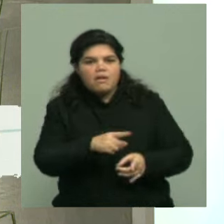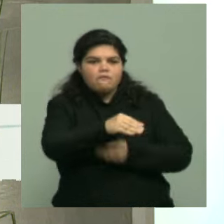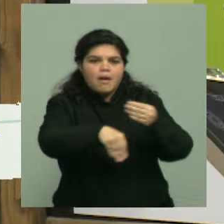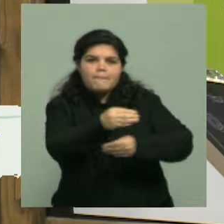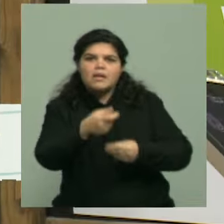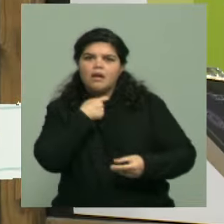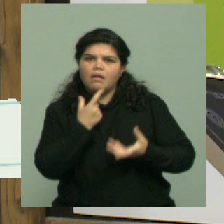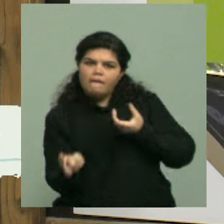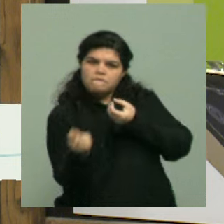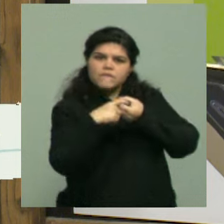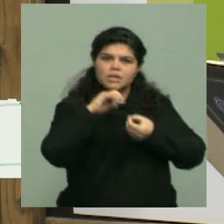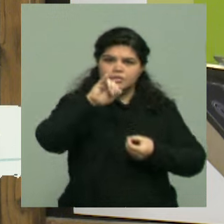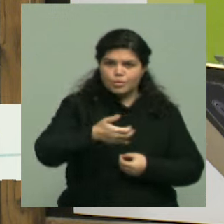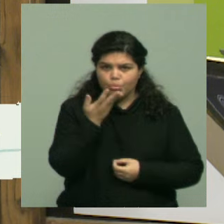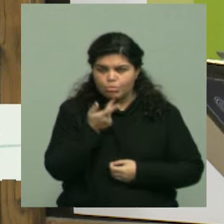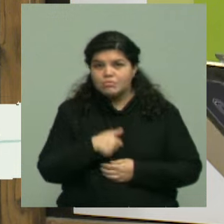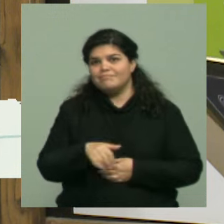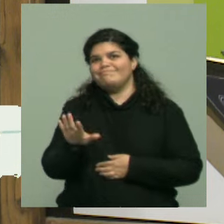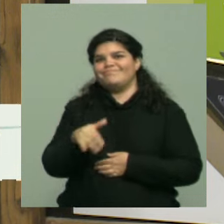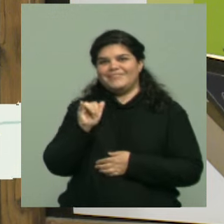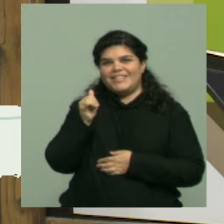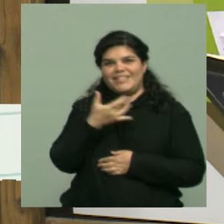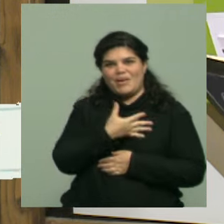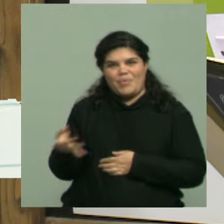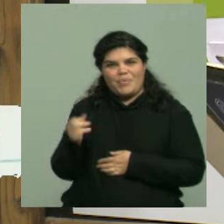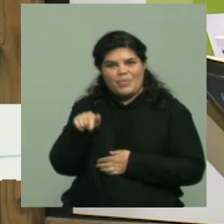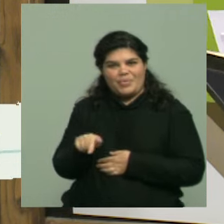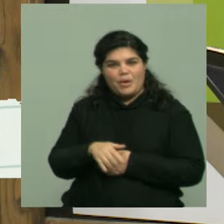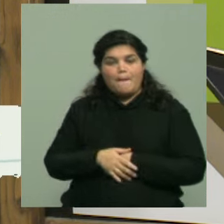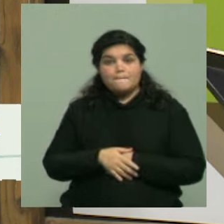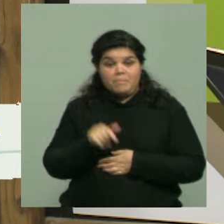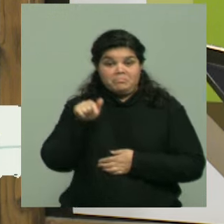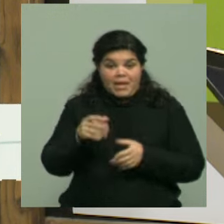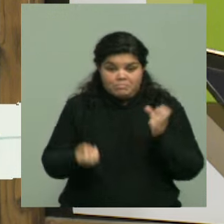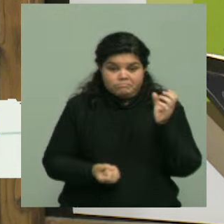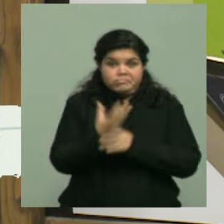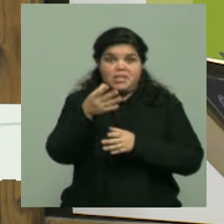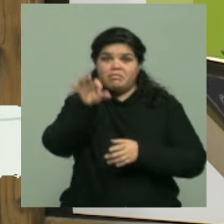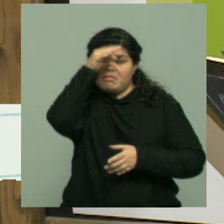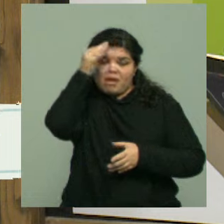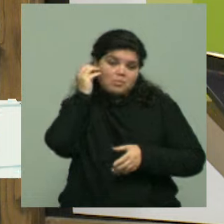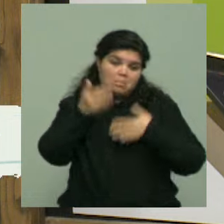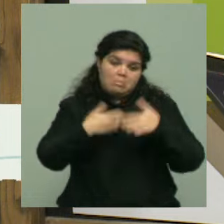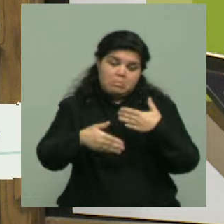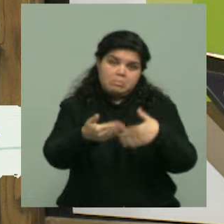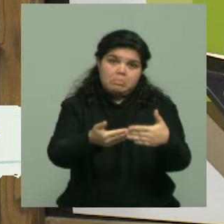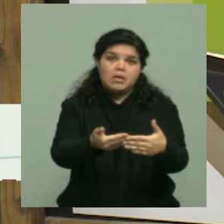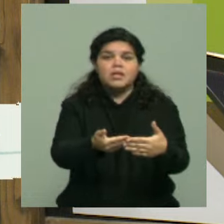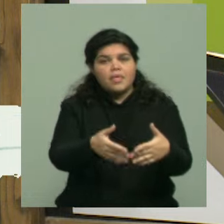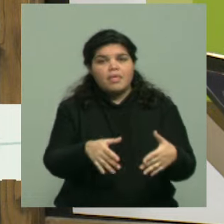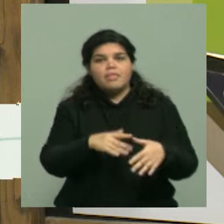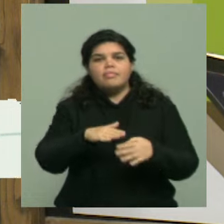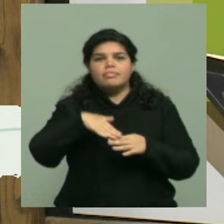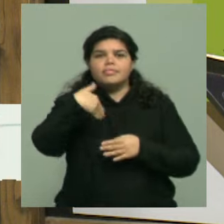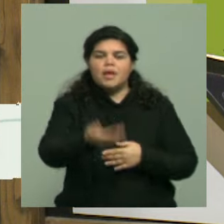también. Exactamente. Y ahí surge Eclipsarte y comenzamos a trabajar con ellos y en un momento con Nerina decidimos,